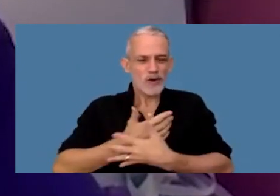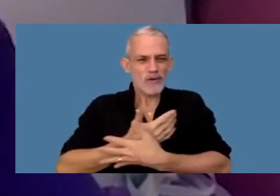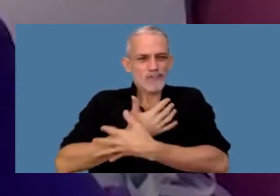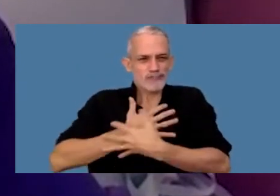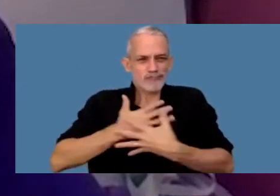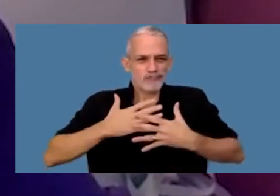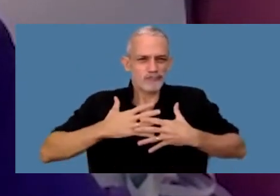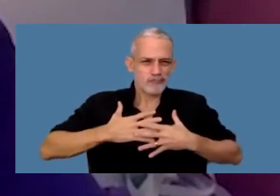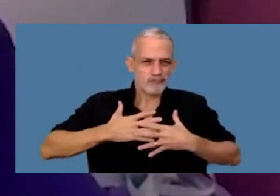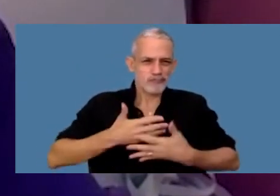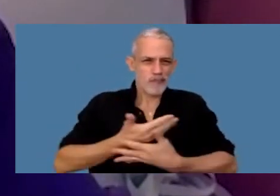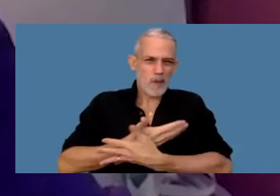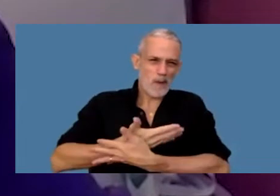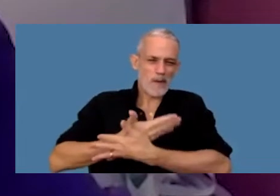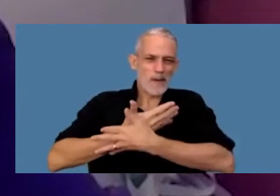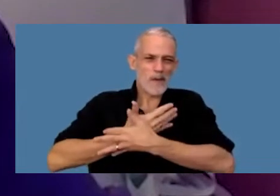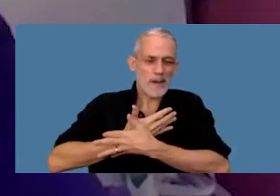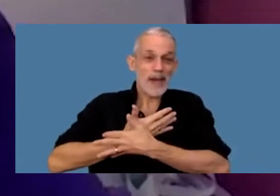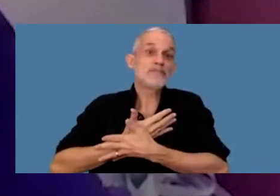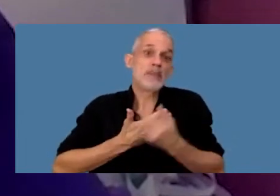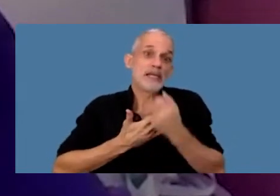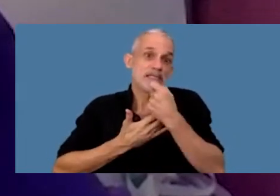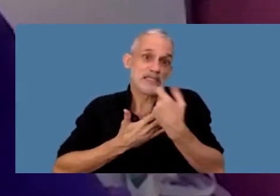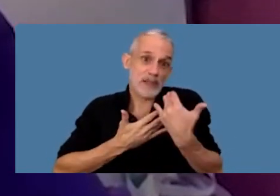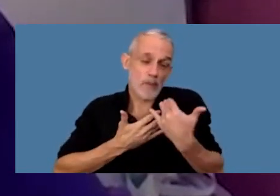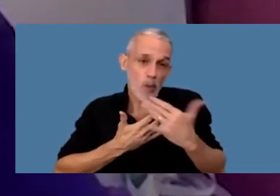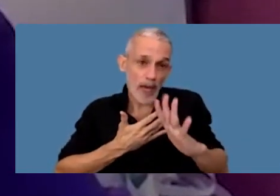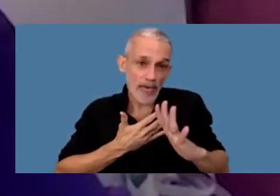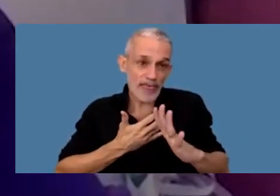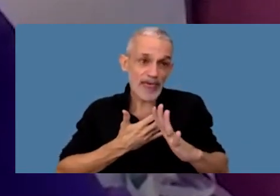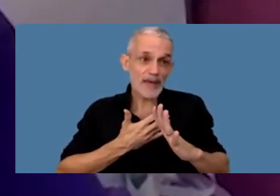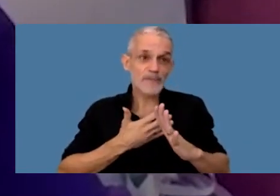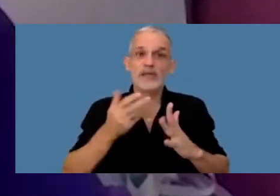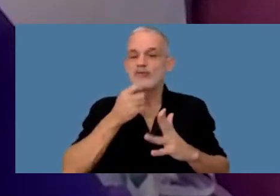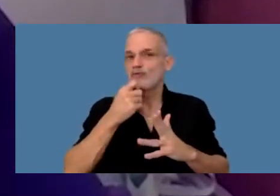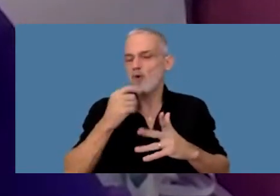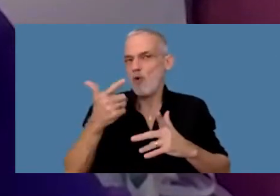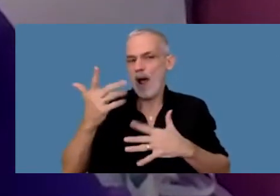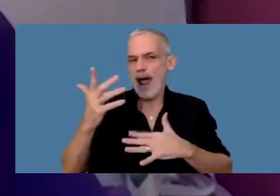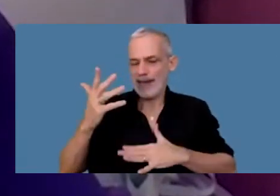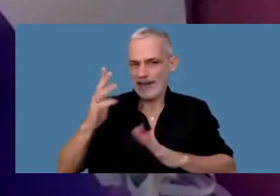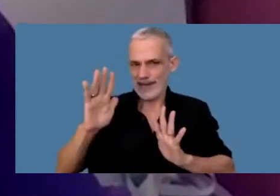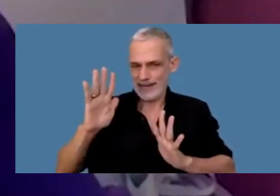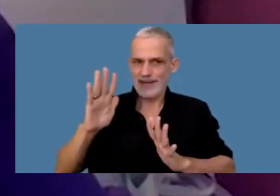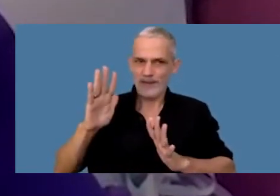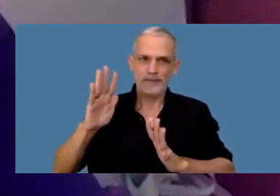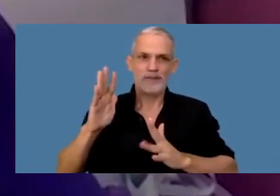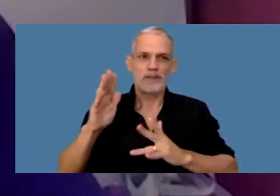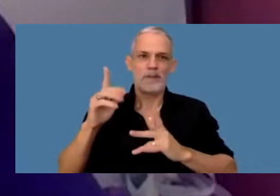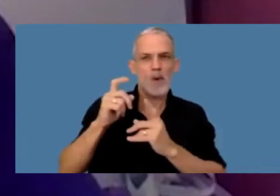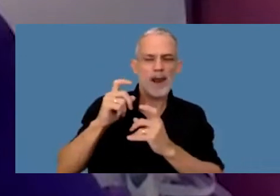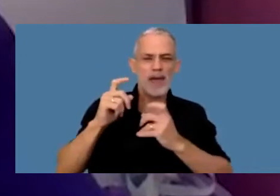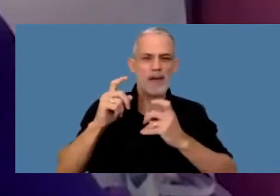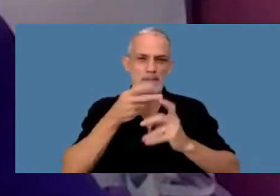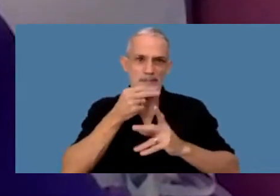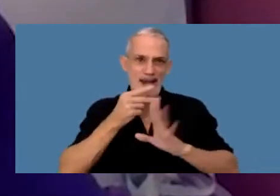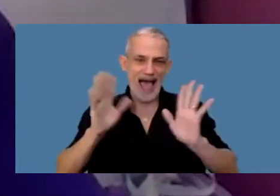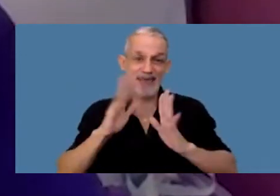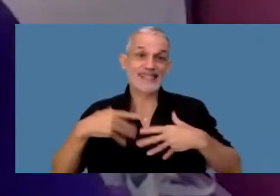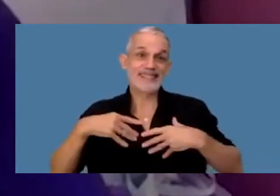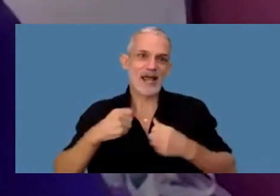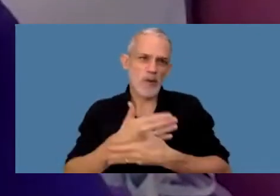ser inmediato. Pues también obviamente fomentamos mucho lo que es el contacto inmediato con